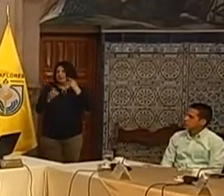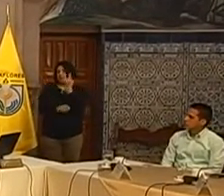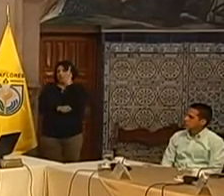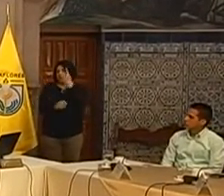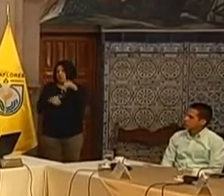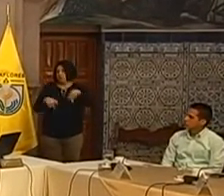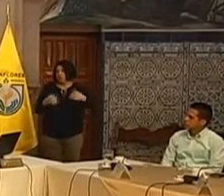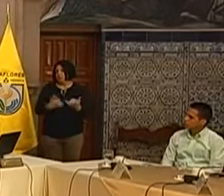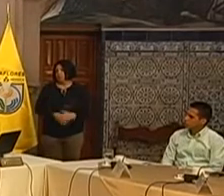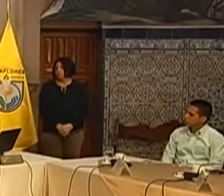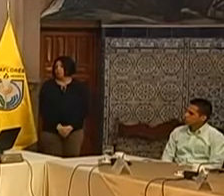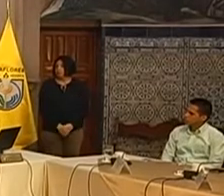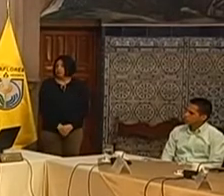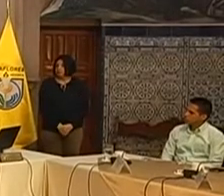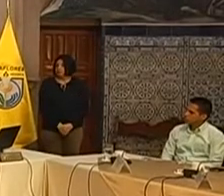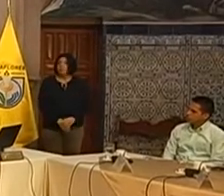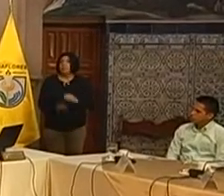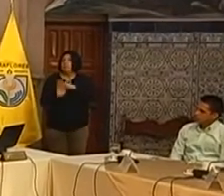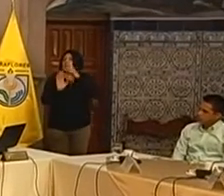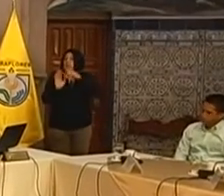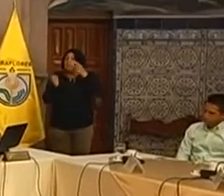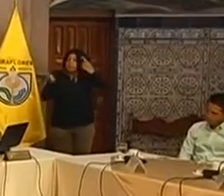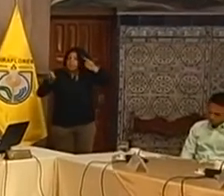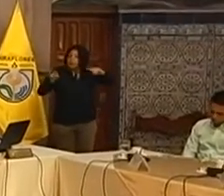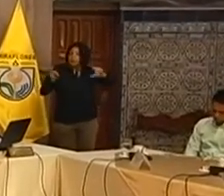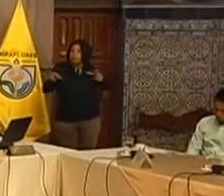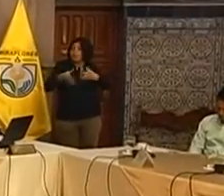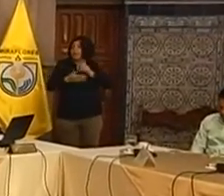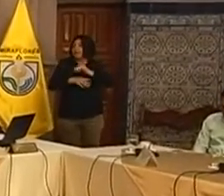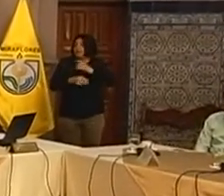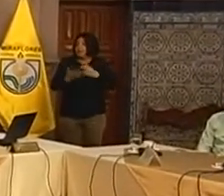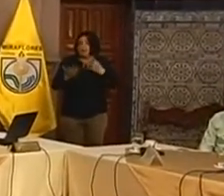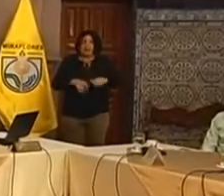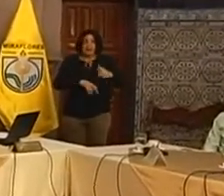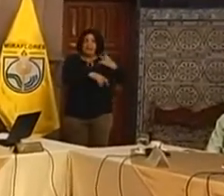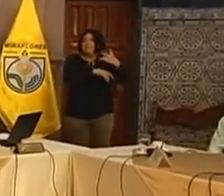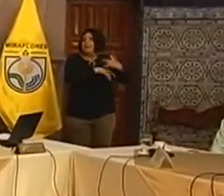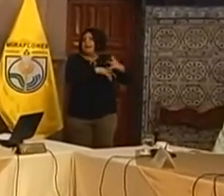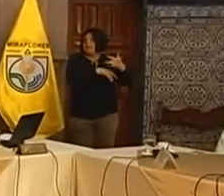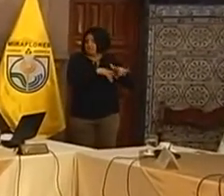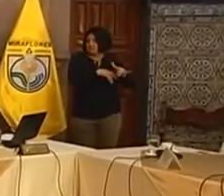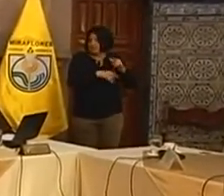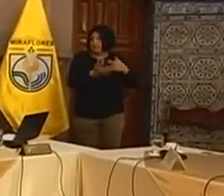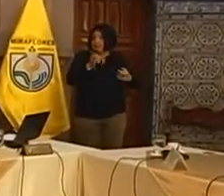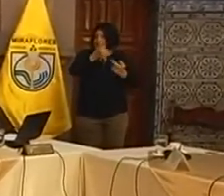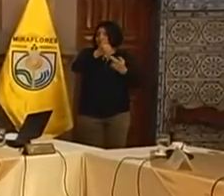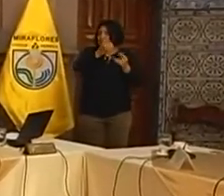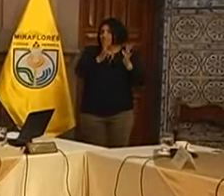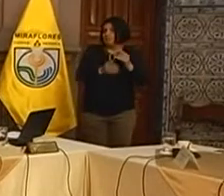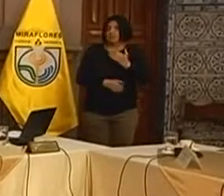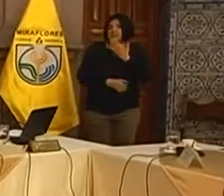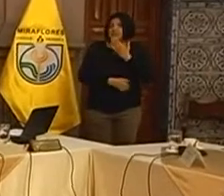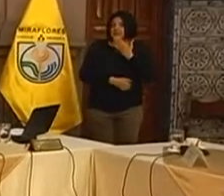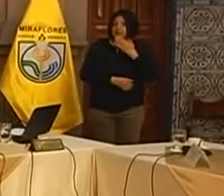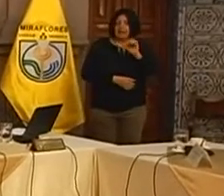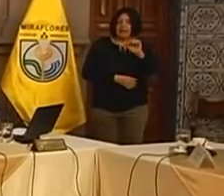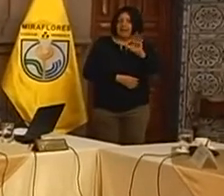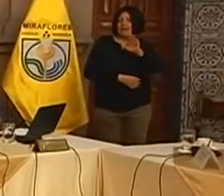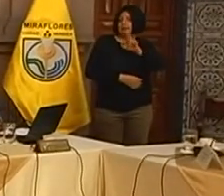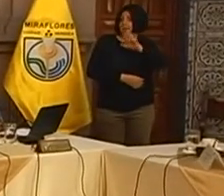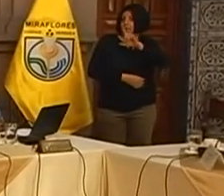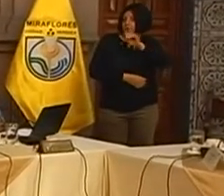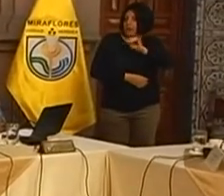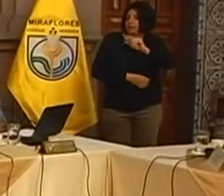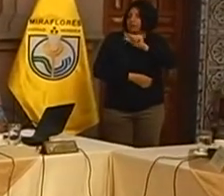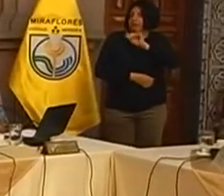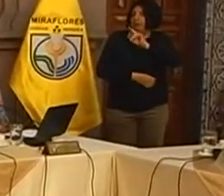tenemos. Proyecto de acuerdo de consejo que declara la vacancia del cargo de regidor del señor Alfredo Guillermo